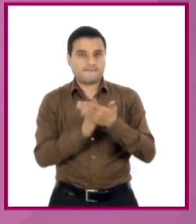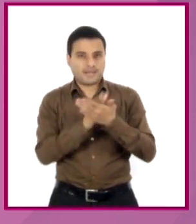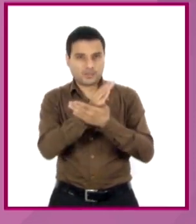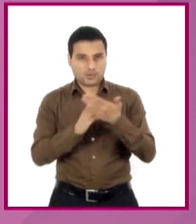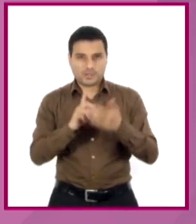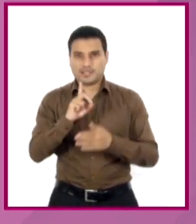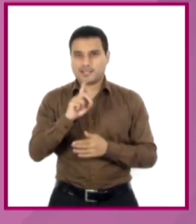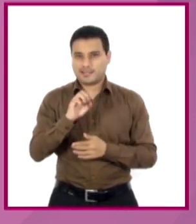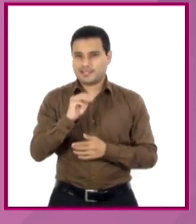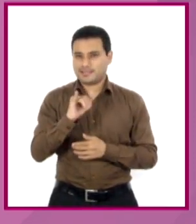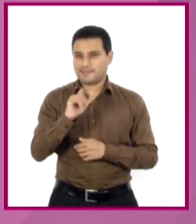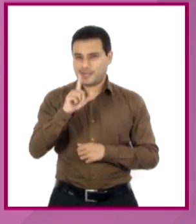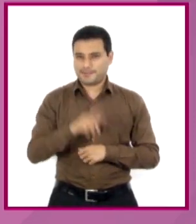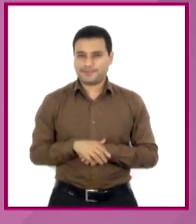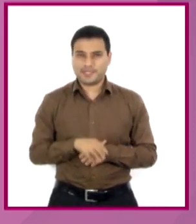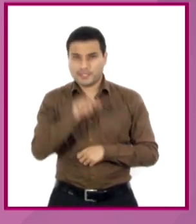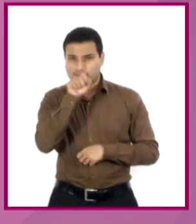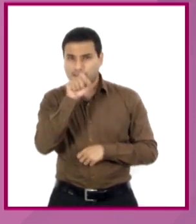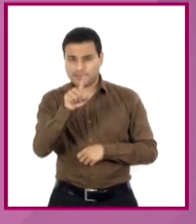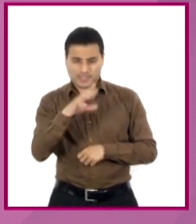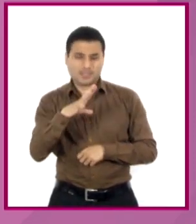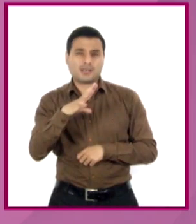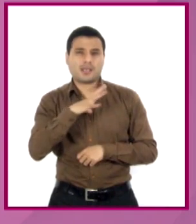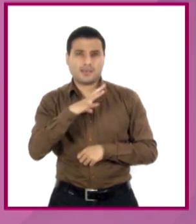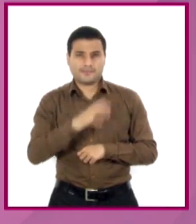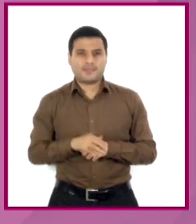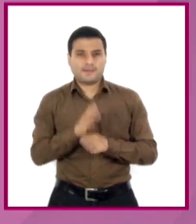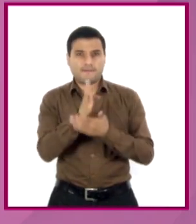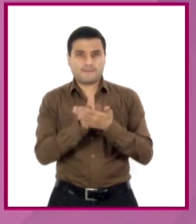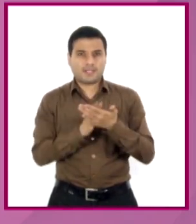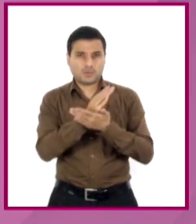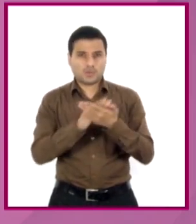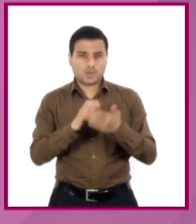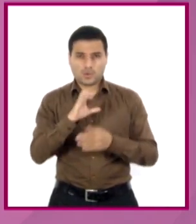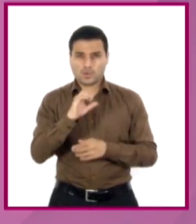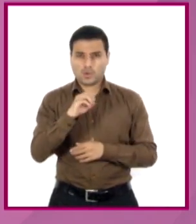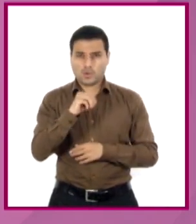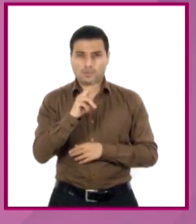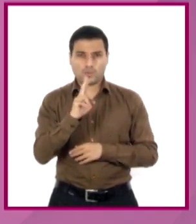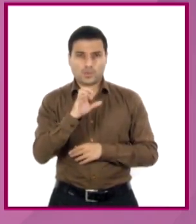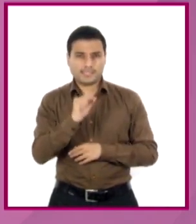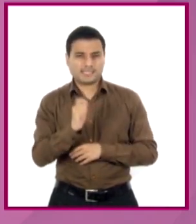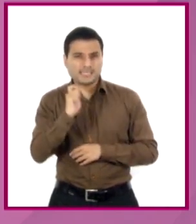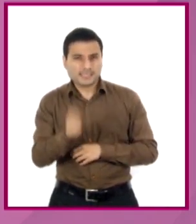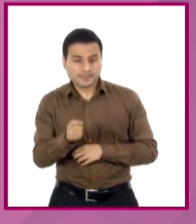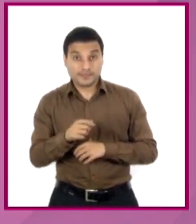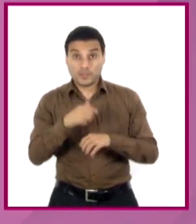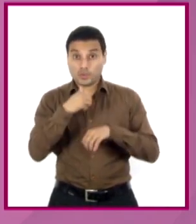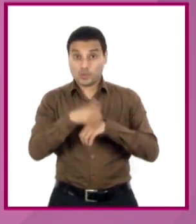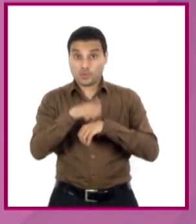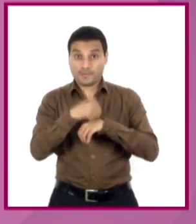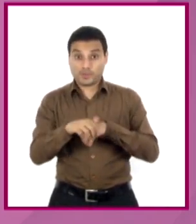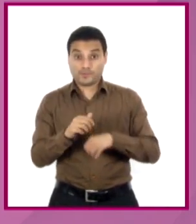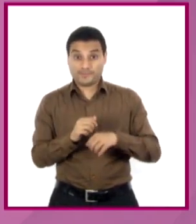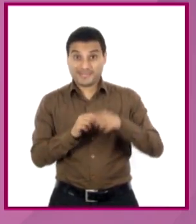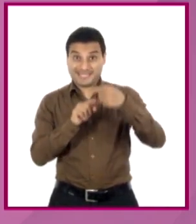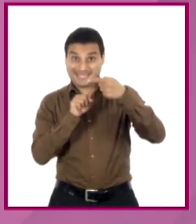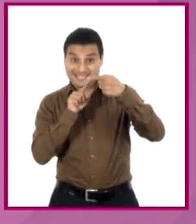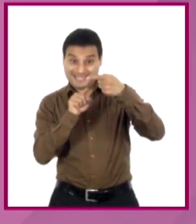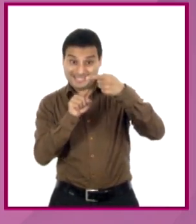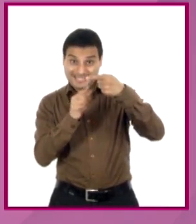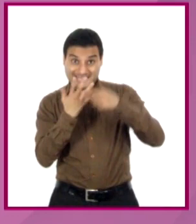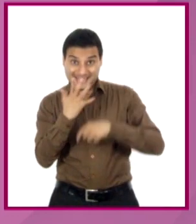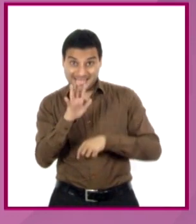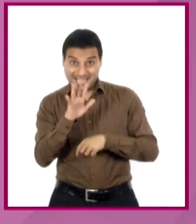decimales. También existen las llamadas fracciones comunes, que son aquellas cuyo denominador no es una potencia de